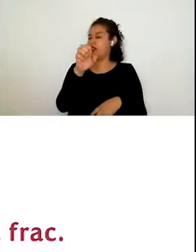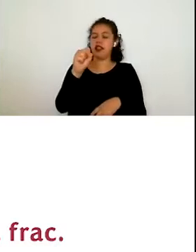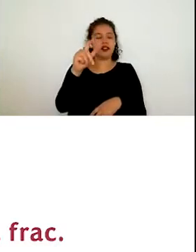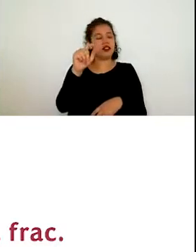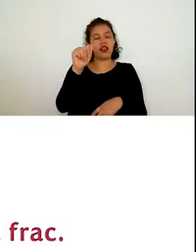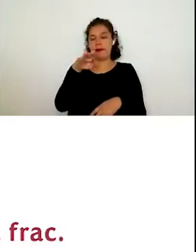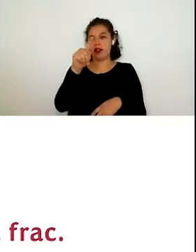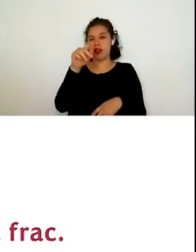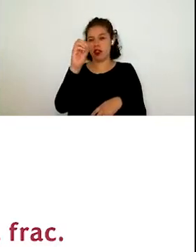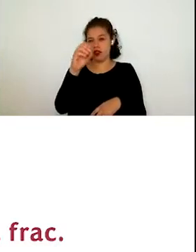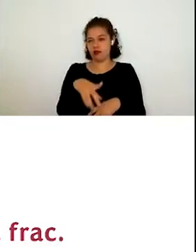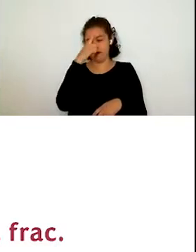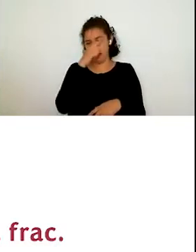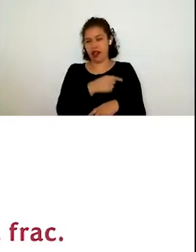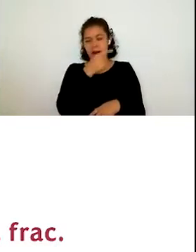del patronato,